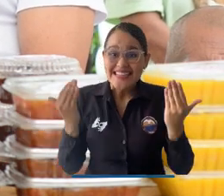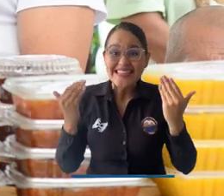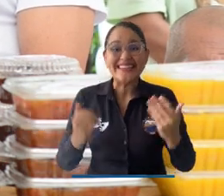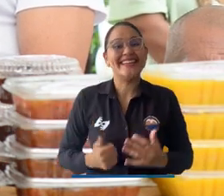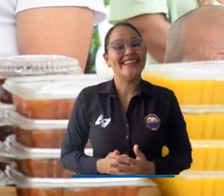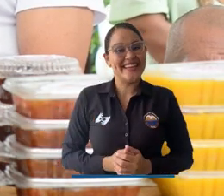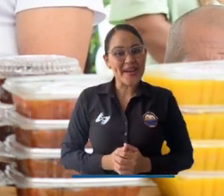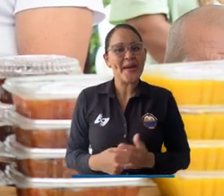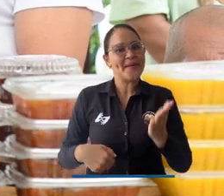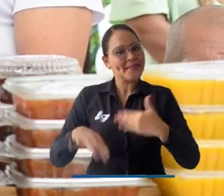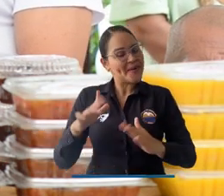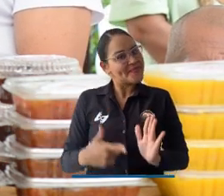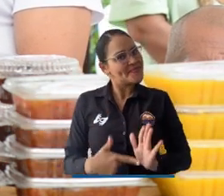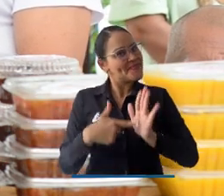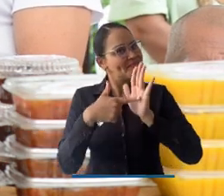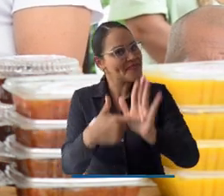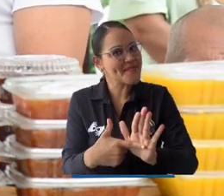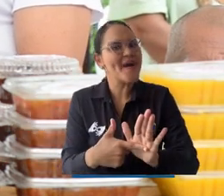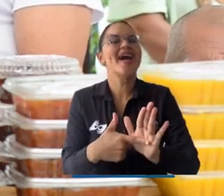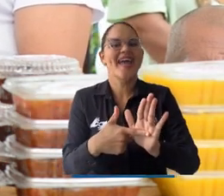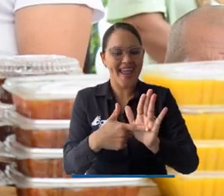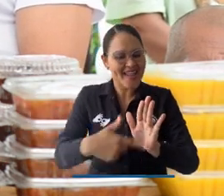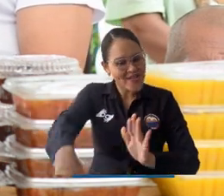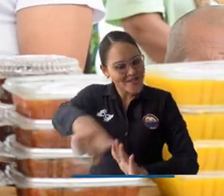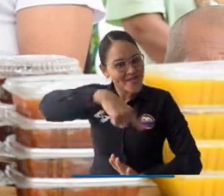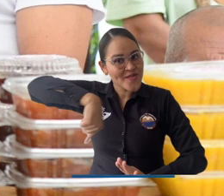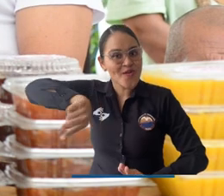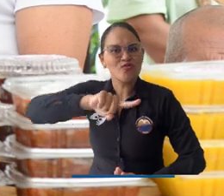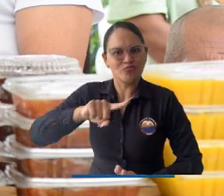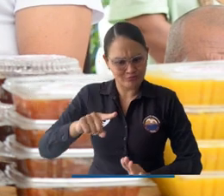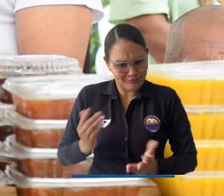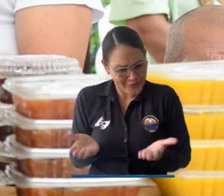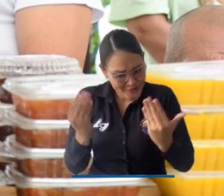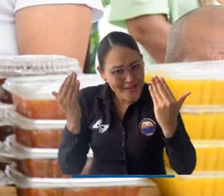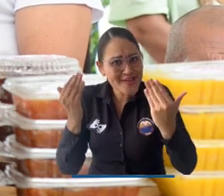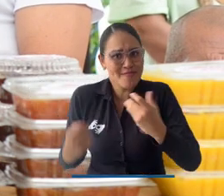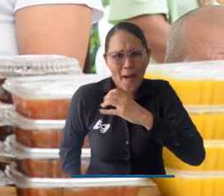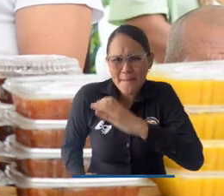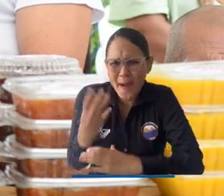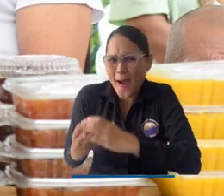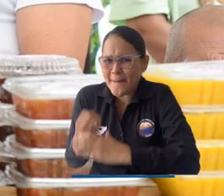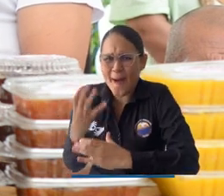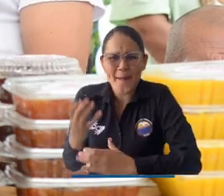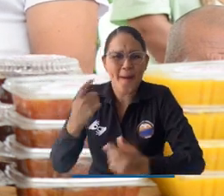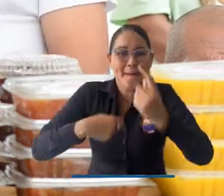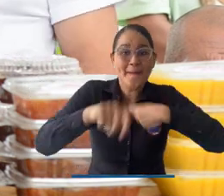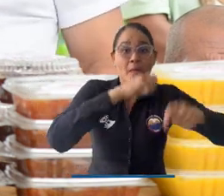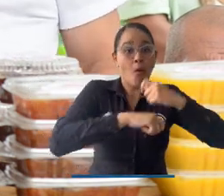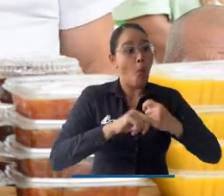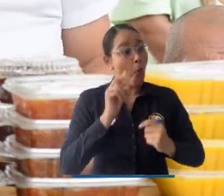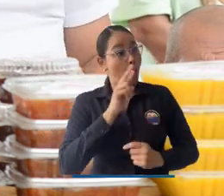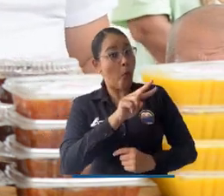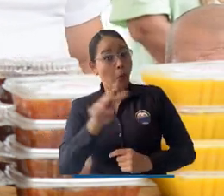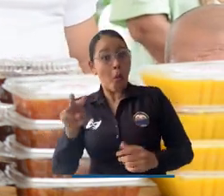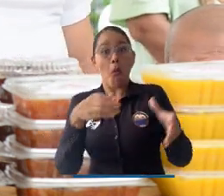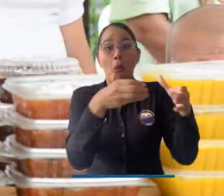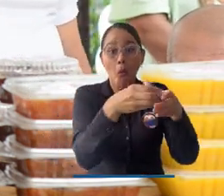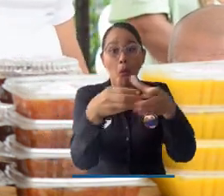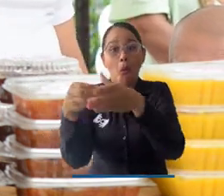promocionando, estamos dando a conocer que la Casa del Abuelo produce dulce y estamos mirando que también hay otras asociaciones que